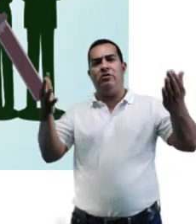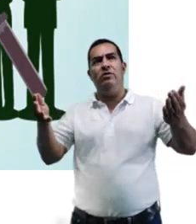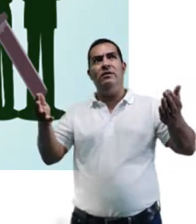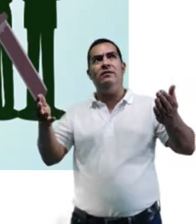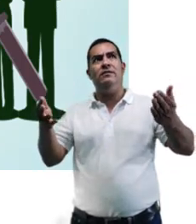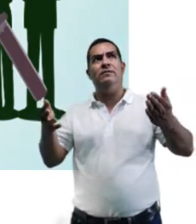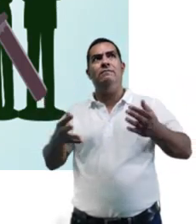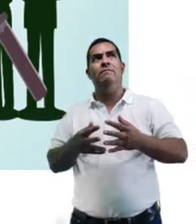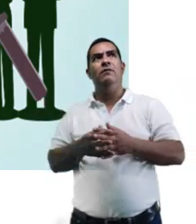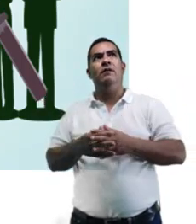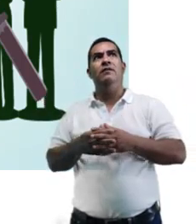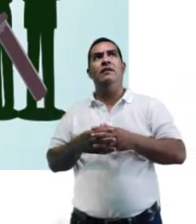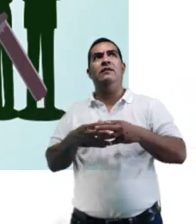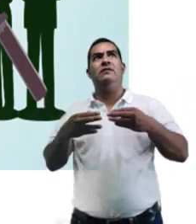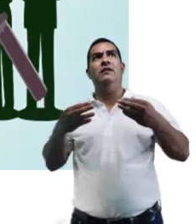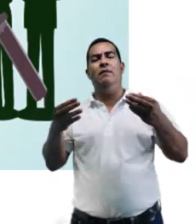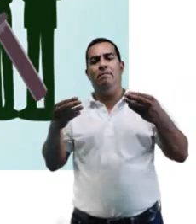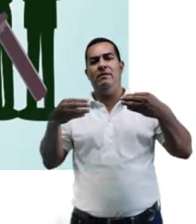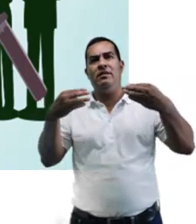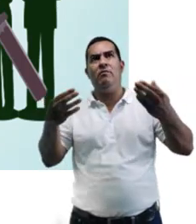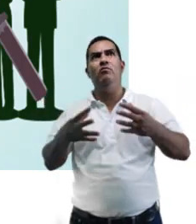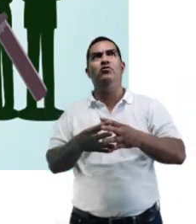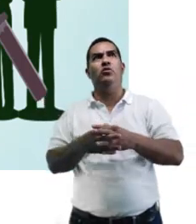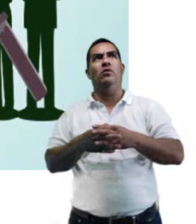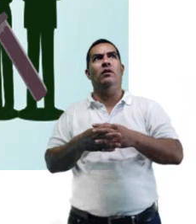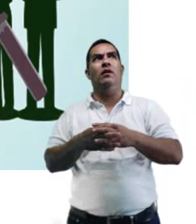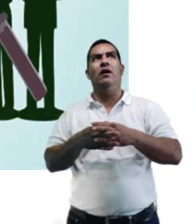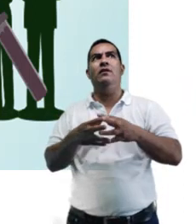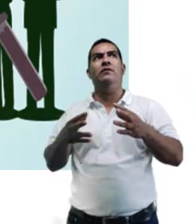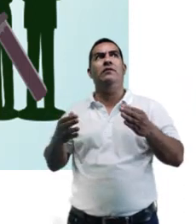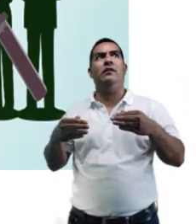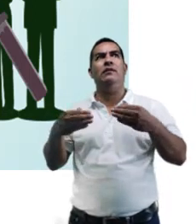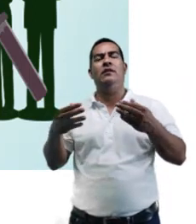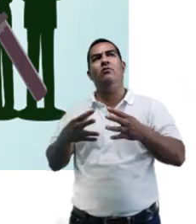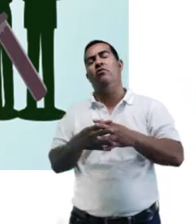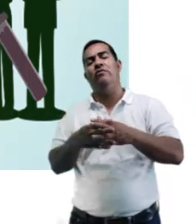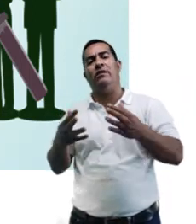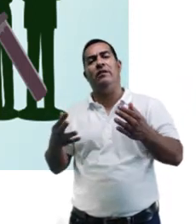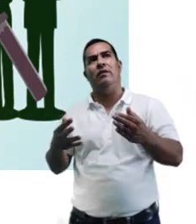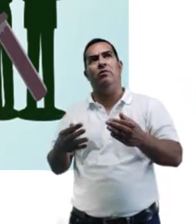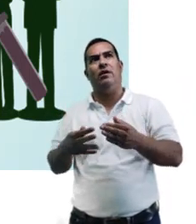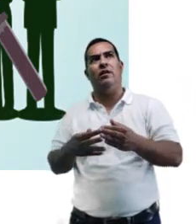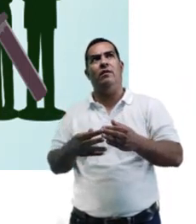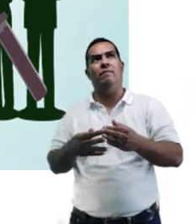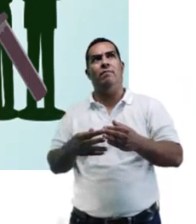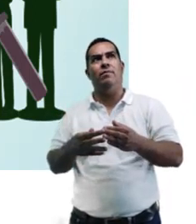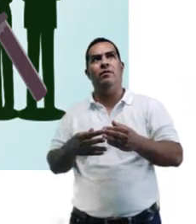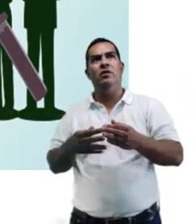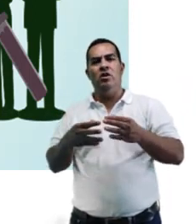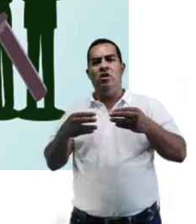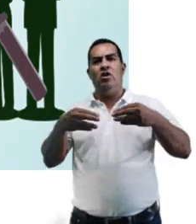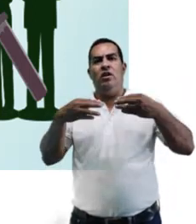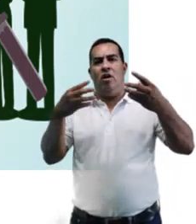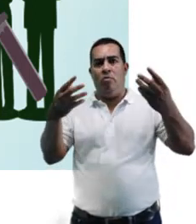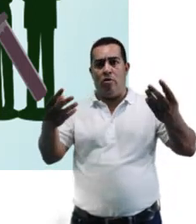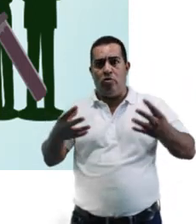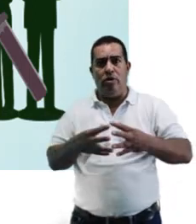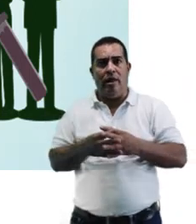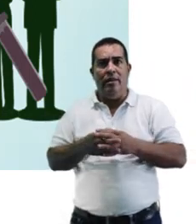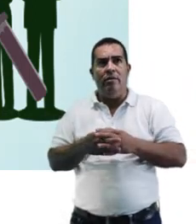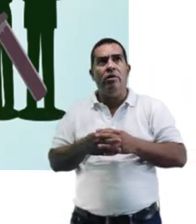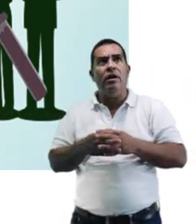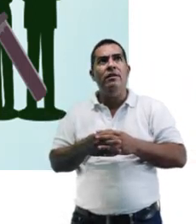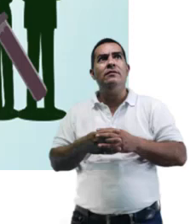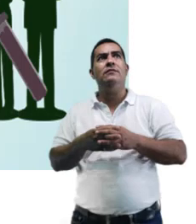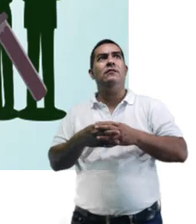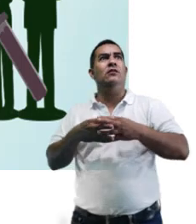las personas necesitan pensar mucho antes de realizar una oferta laboral. Las